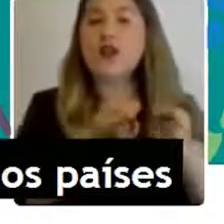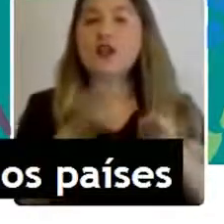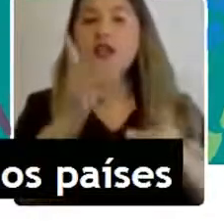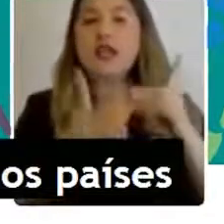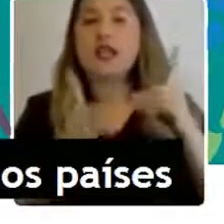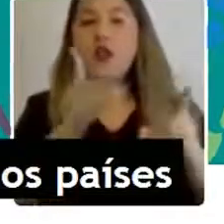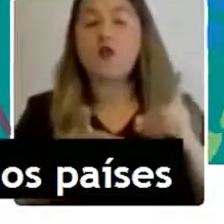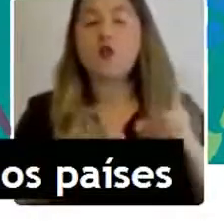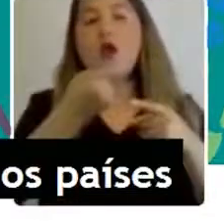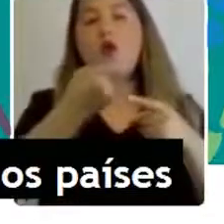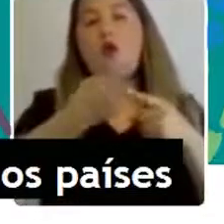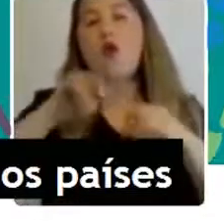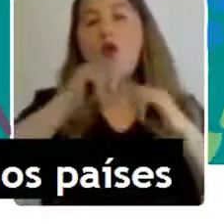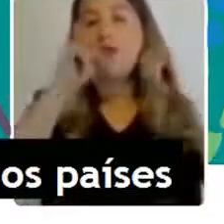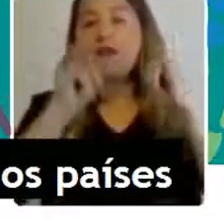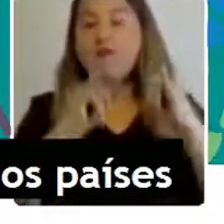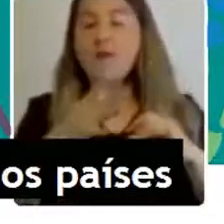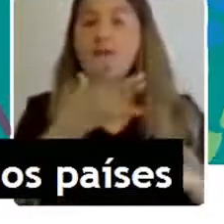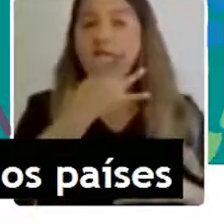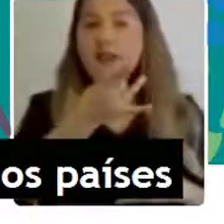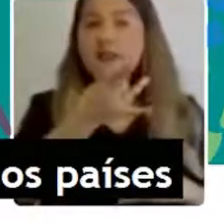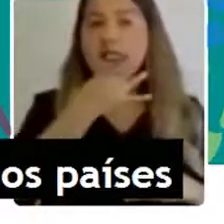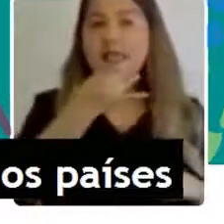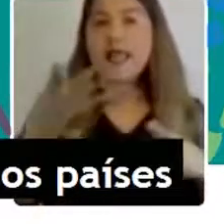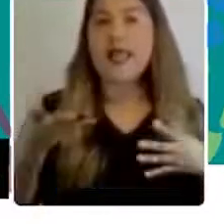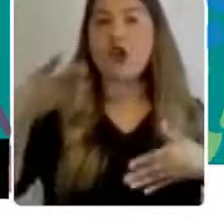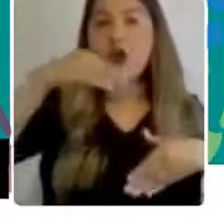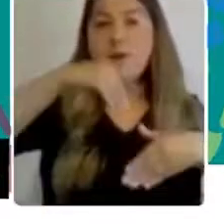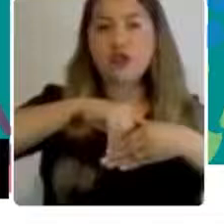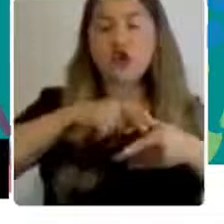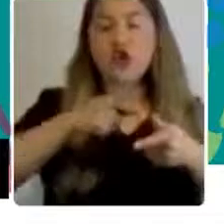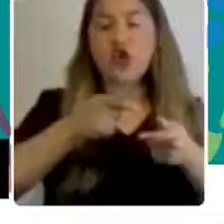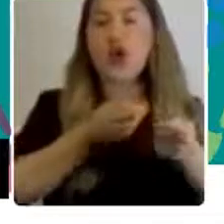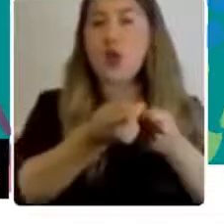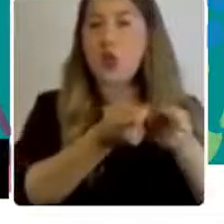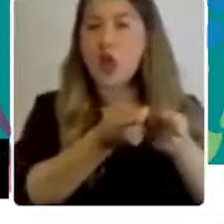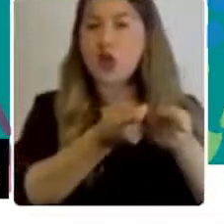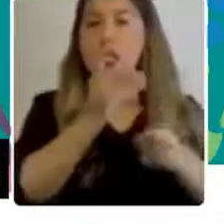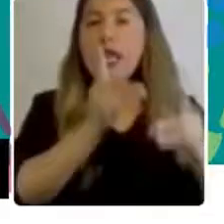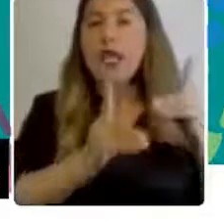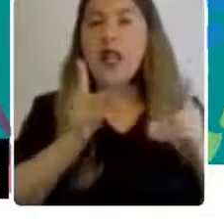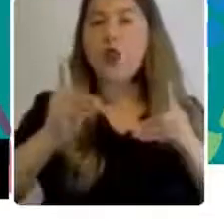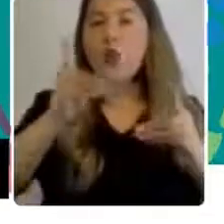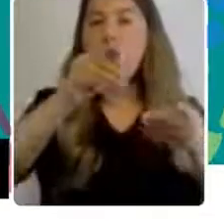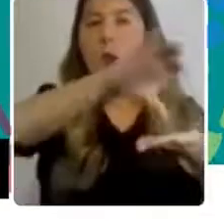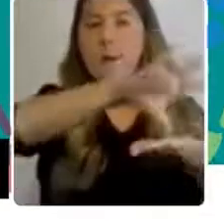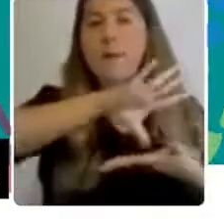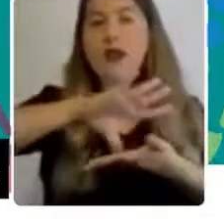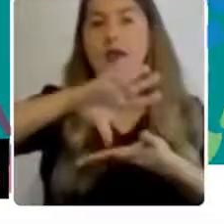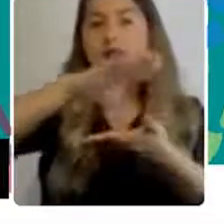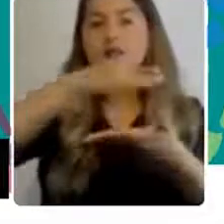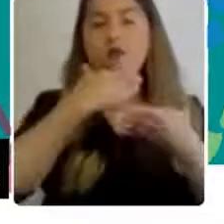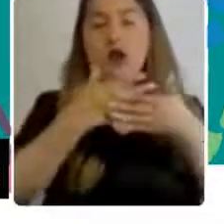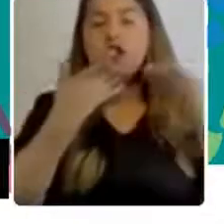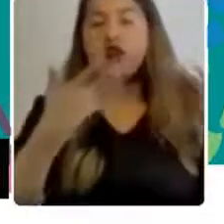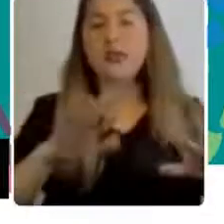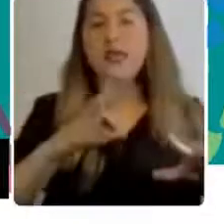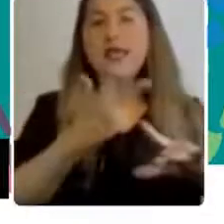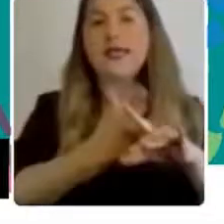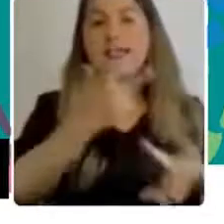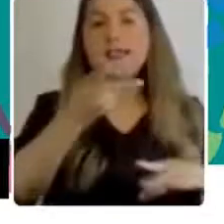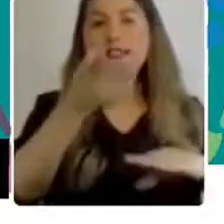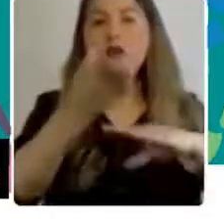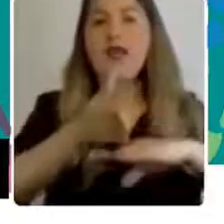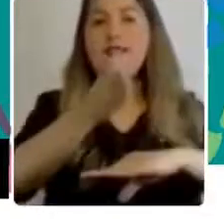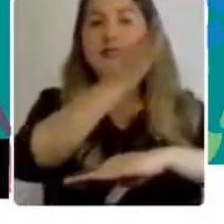facilita la incorporación regulatoria en algunos países cuando ya existe un antecedente de aprobación regulatoria